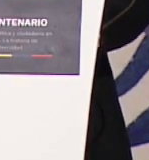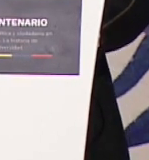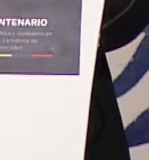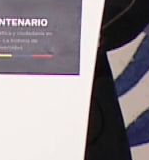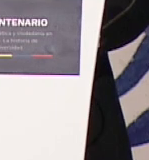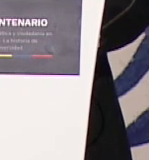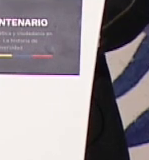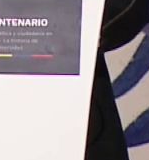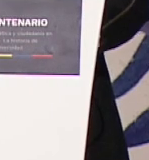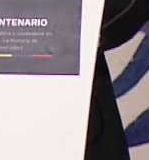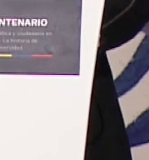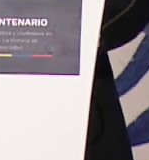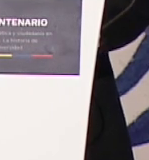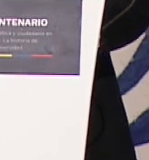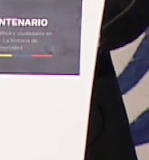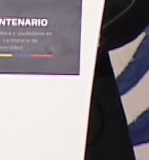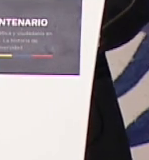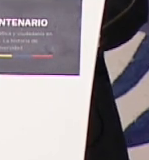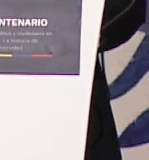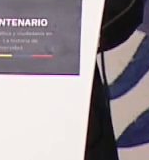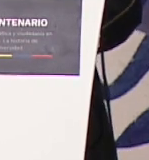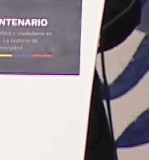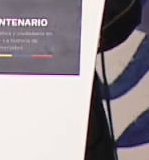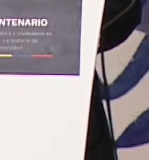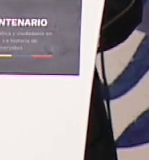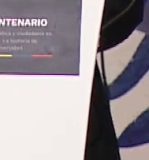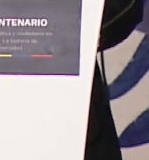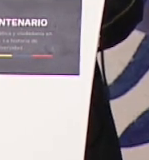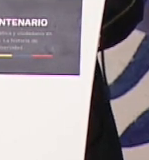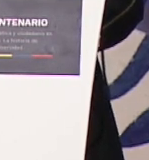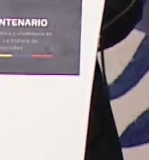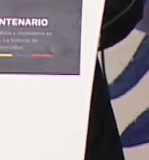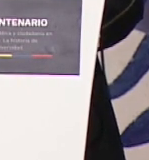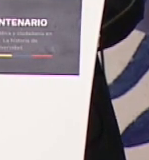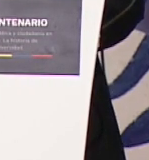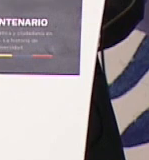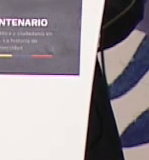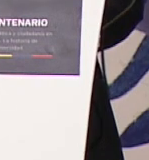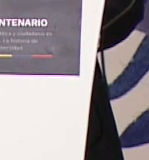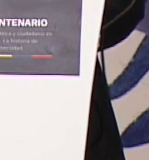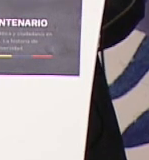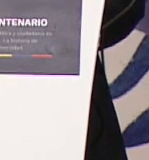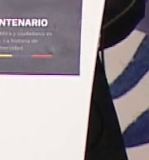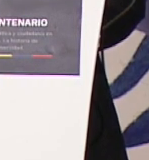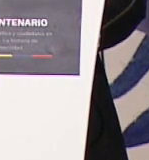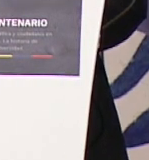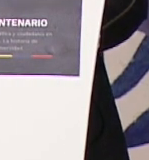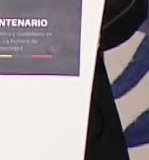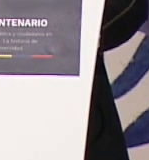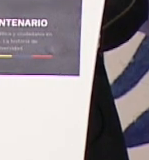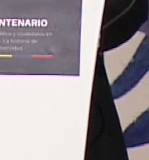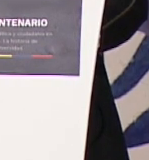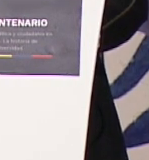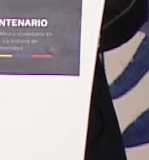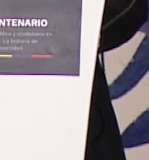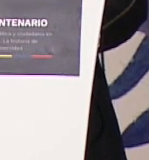institución educativa Blanquizal de Medellín. La tercera es la experiencia a las relaciones Iglesia-Estado en Colombia, una mirada desde el